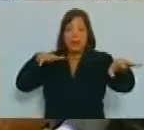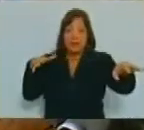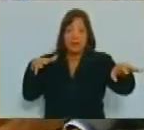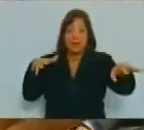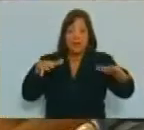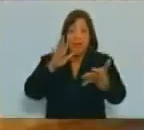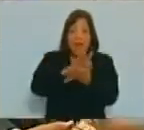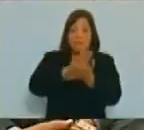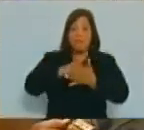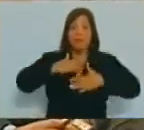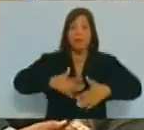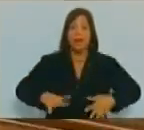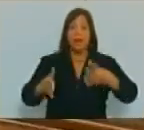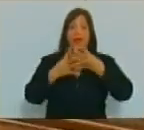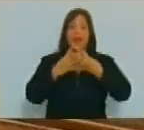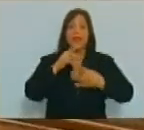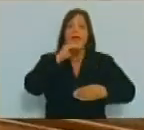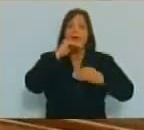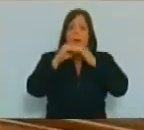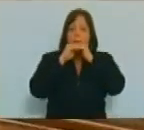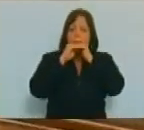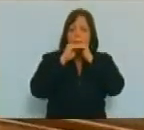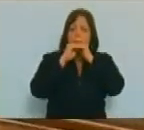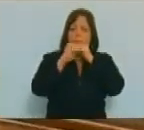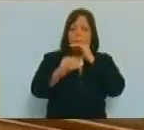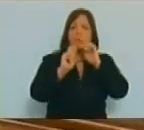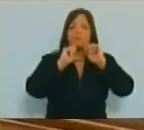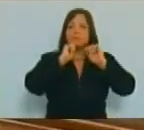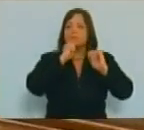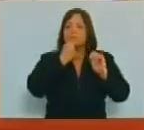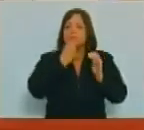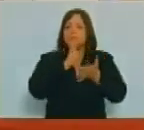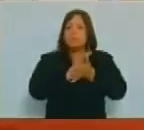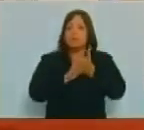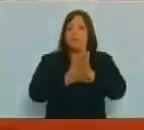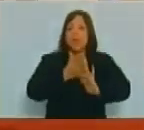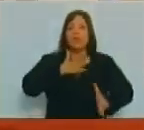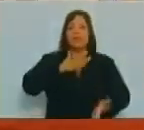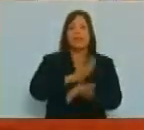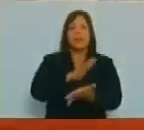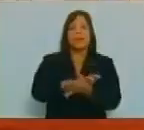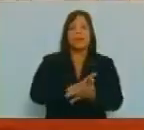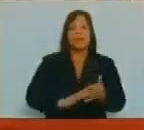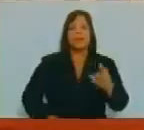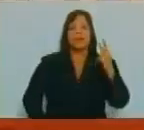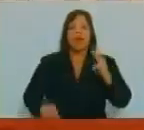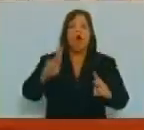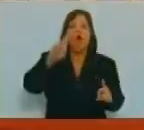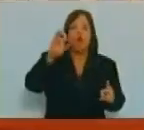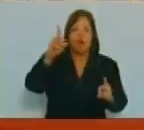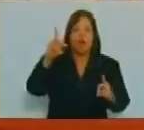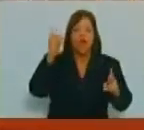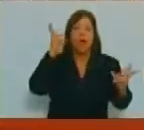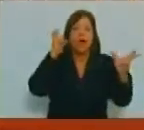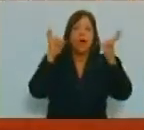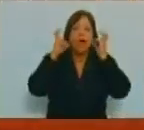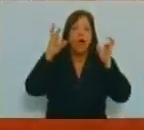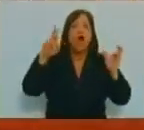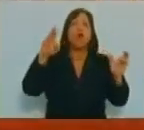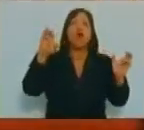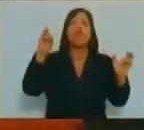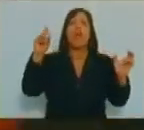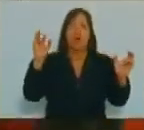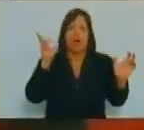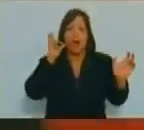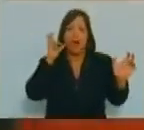pacificación carcelaria se hizo en silencio qué pasó con los reyes gustaba bien escuchar del rodeo